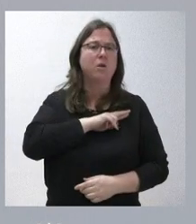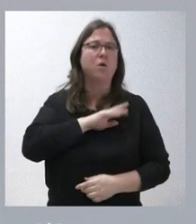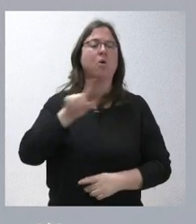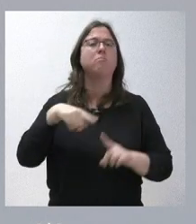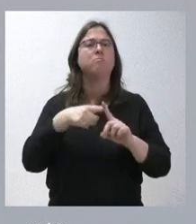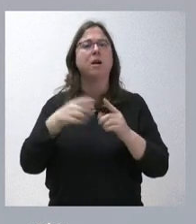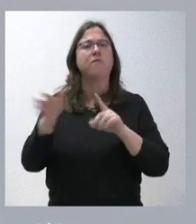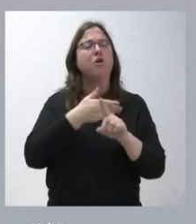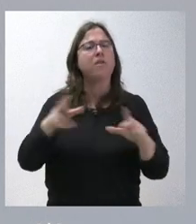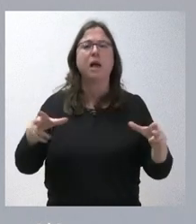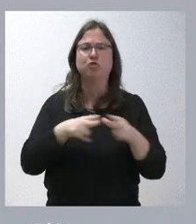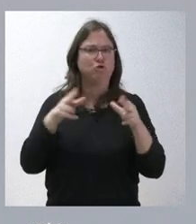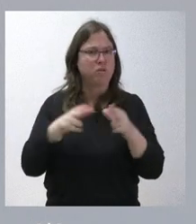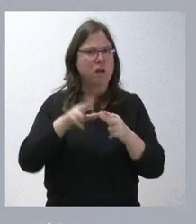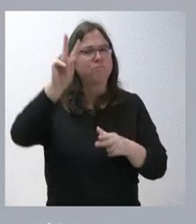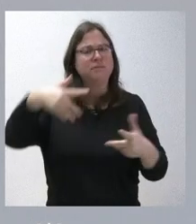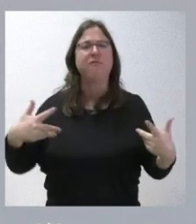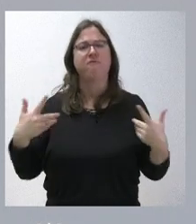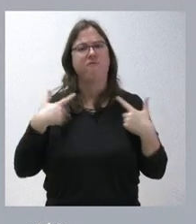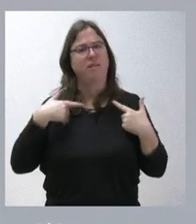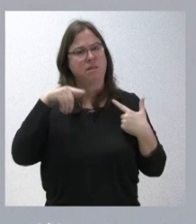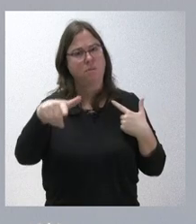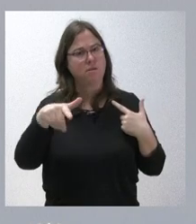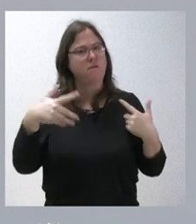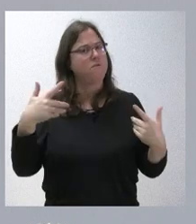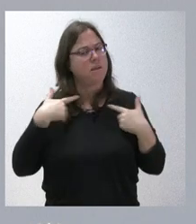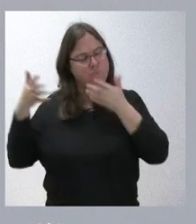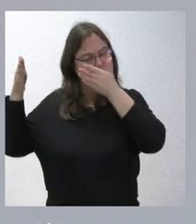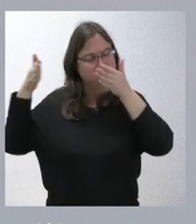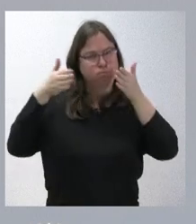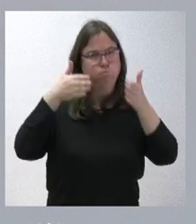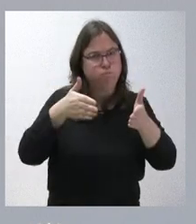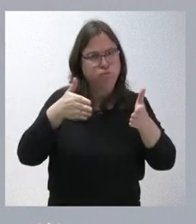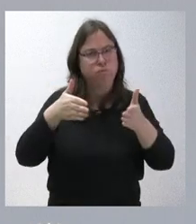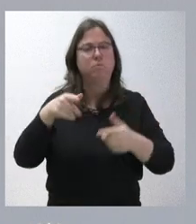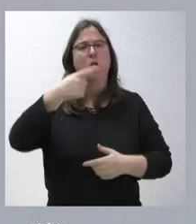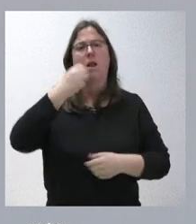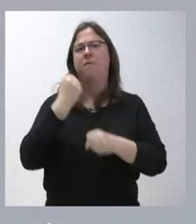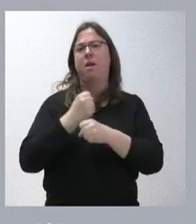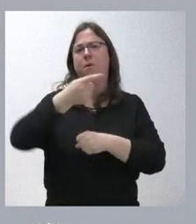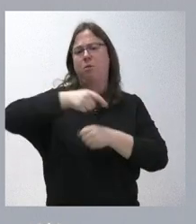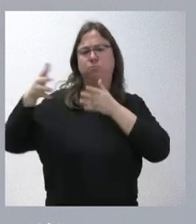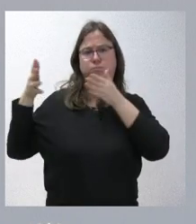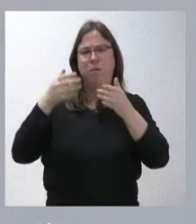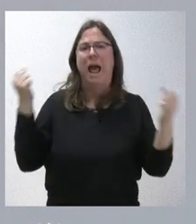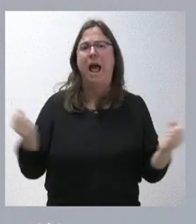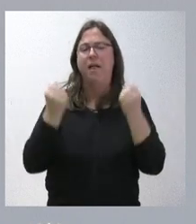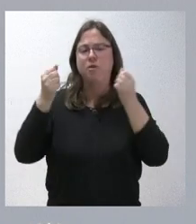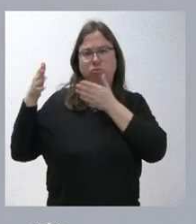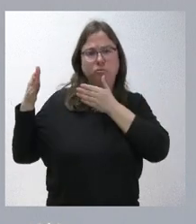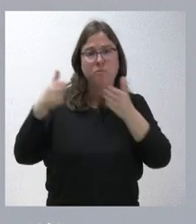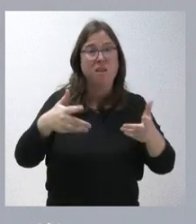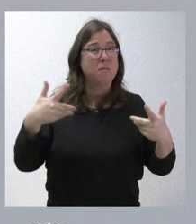violencia social son las víctimas las que tienen que ser el centro de nuestra atención respecto de nuestra acción y ninguna